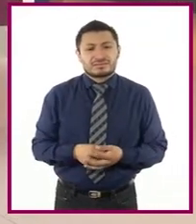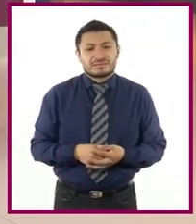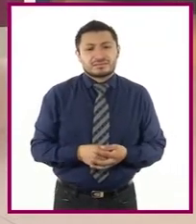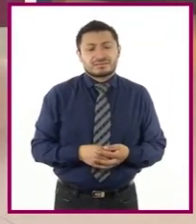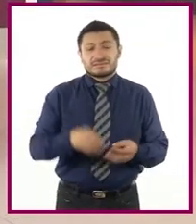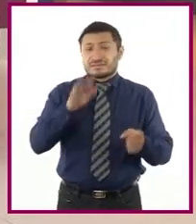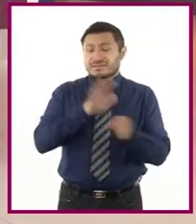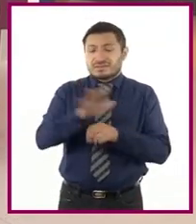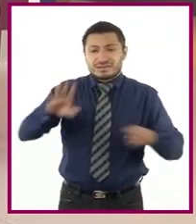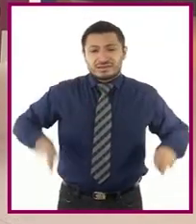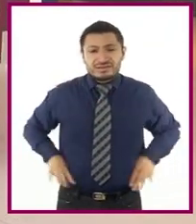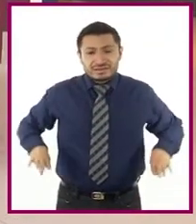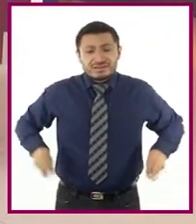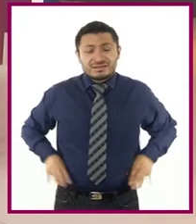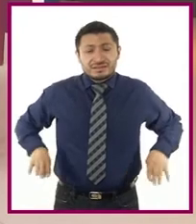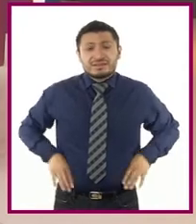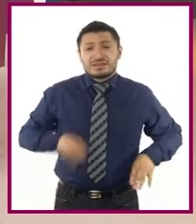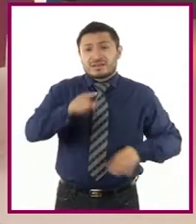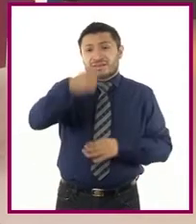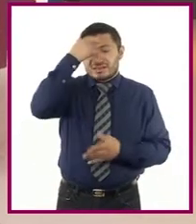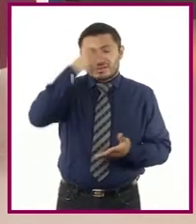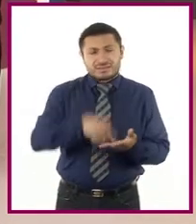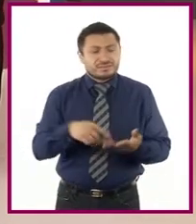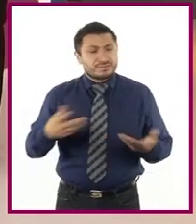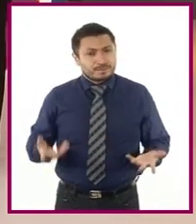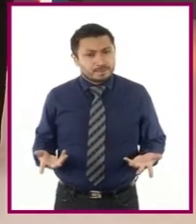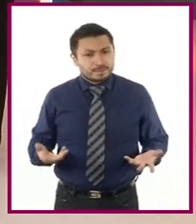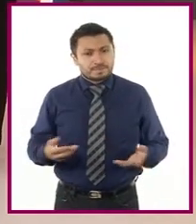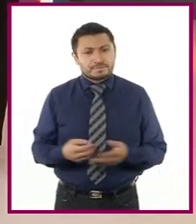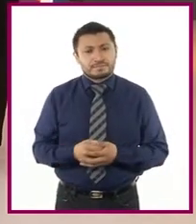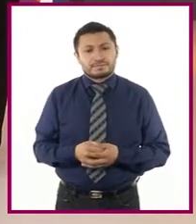¿Qué características consideras que tiene?